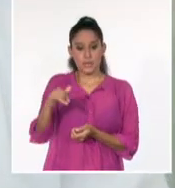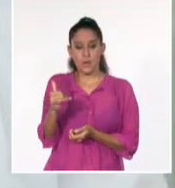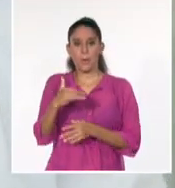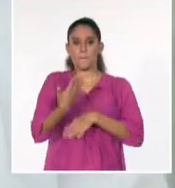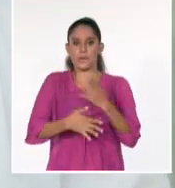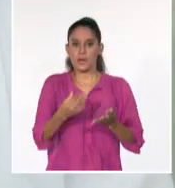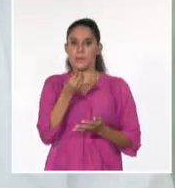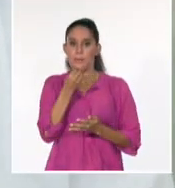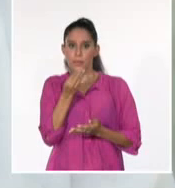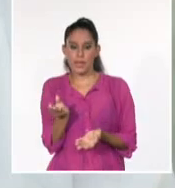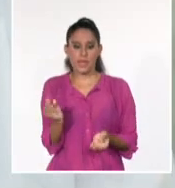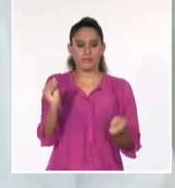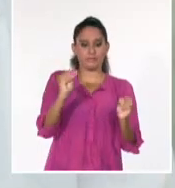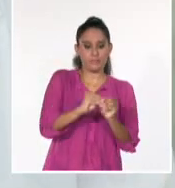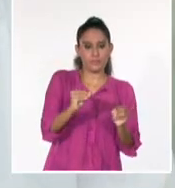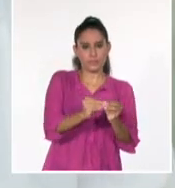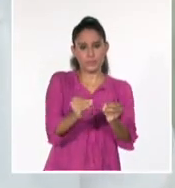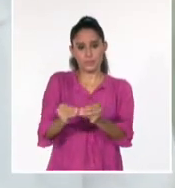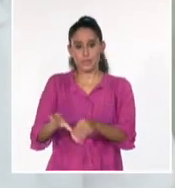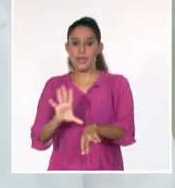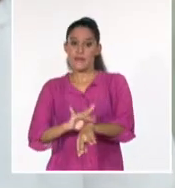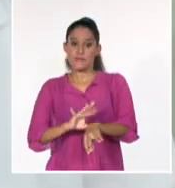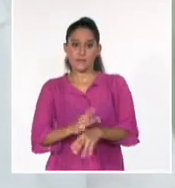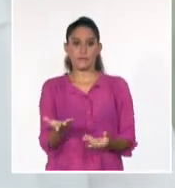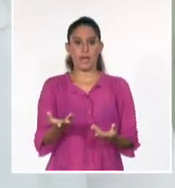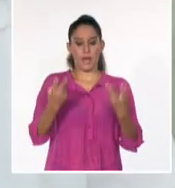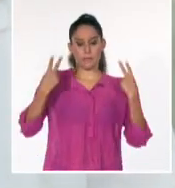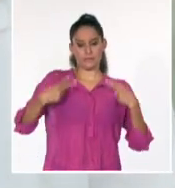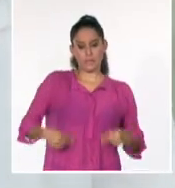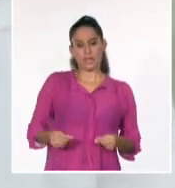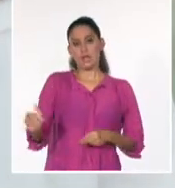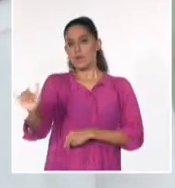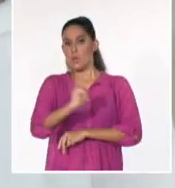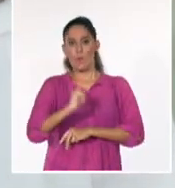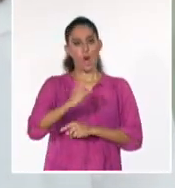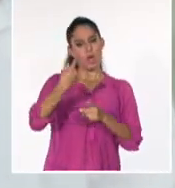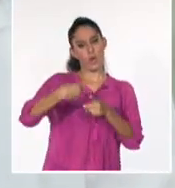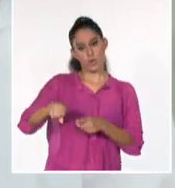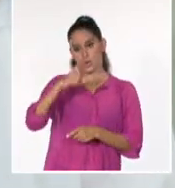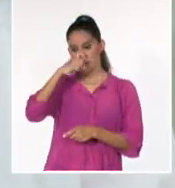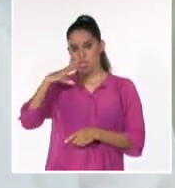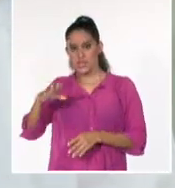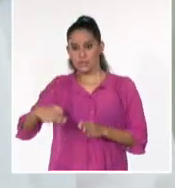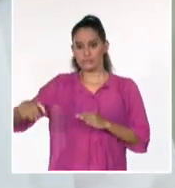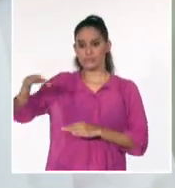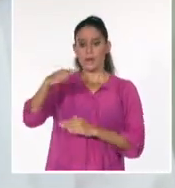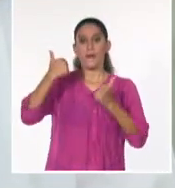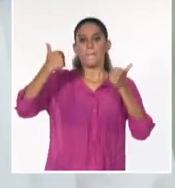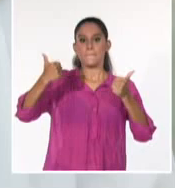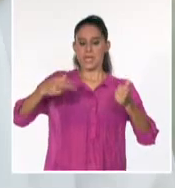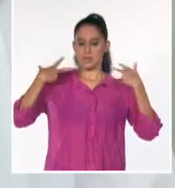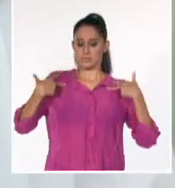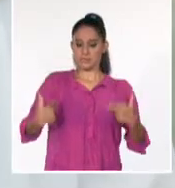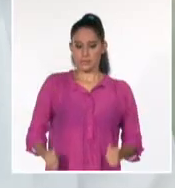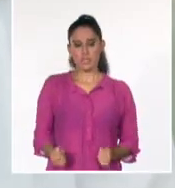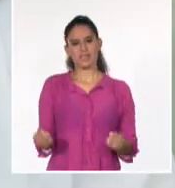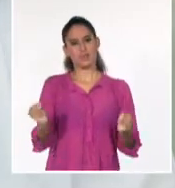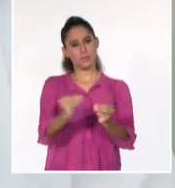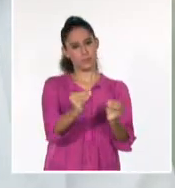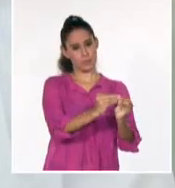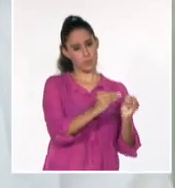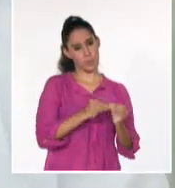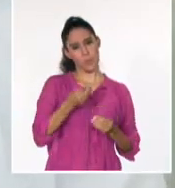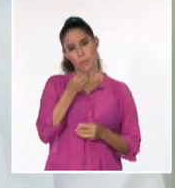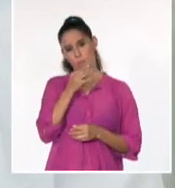crónicas asociadas, porque su sistema inmune no es igual que el de los niños supuestamente sanos y son más propensos a poder padecer